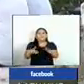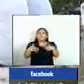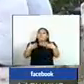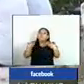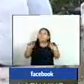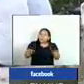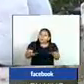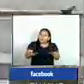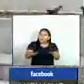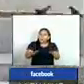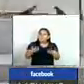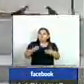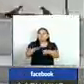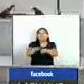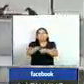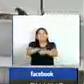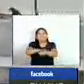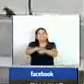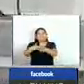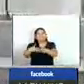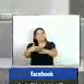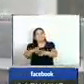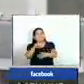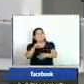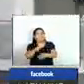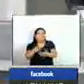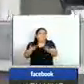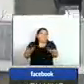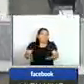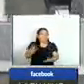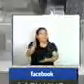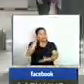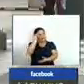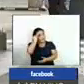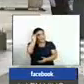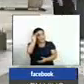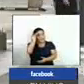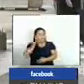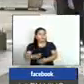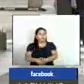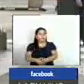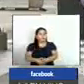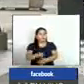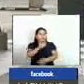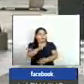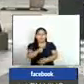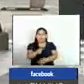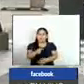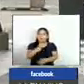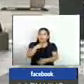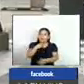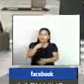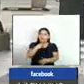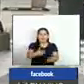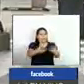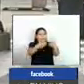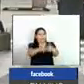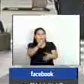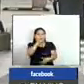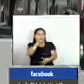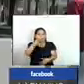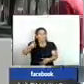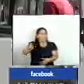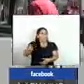todo posterior a esta pandemia que pues obviamente va a dejar muchas pérdidas en la empresa privada